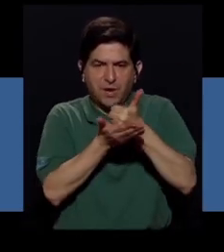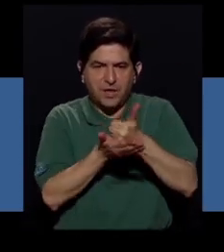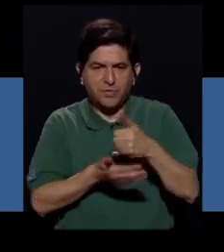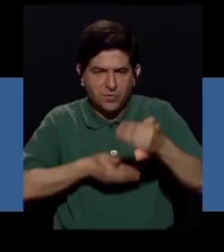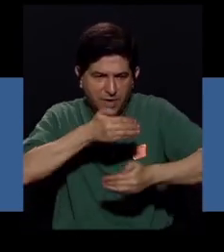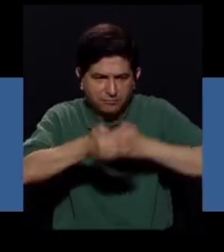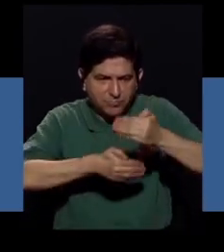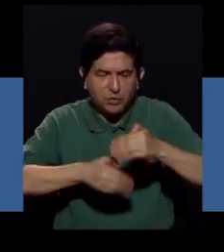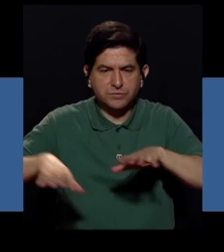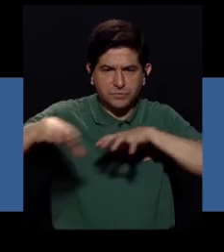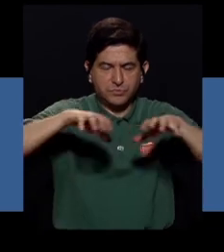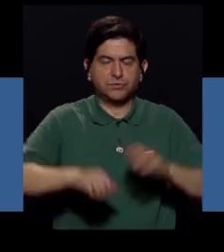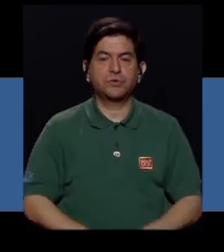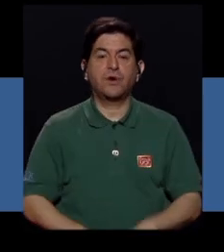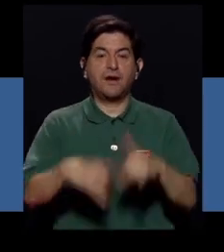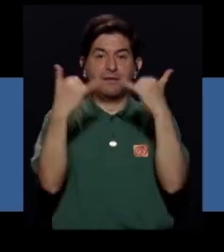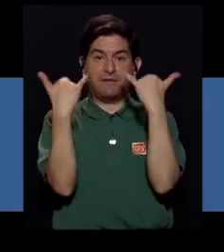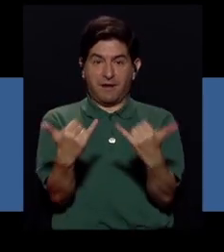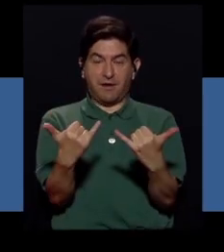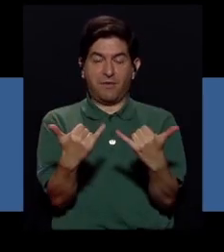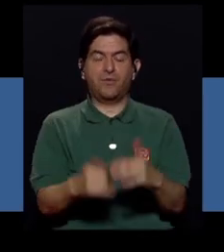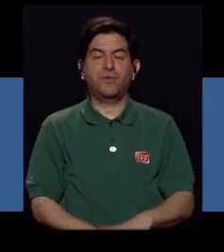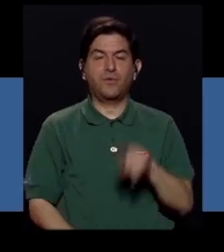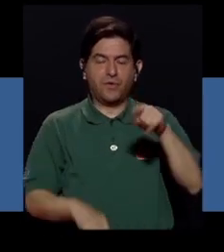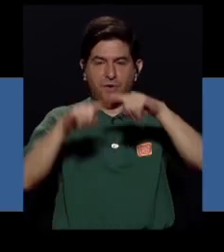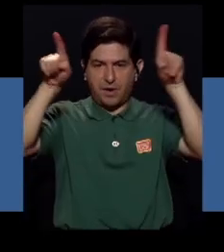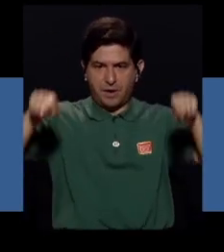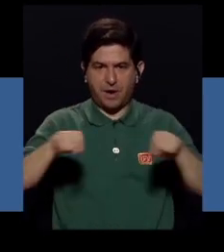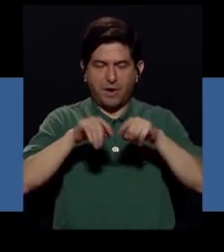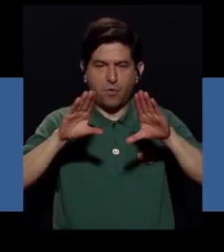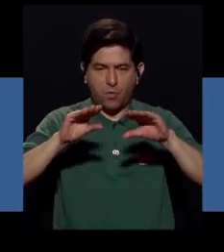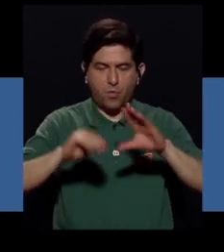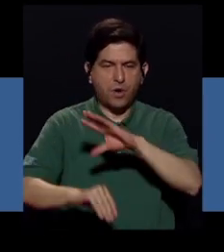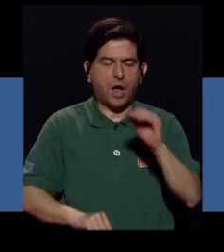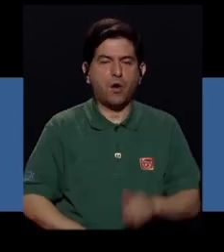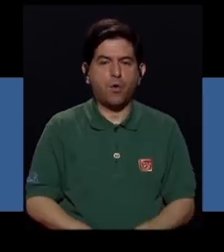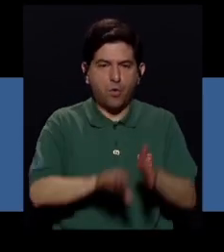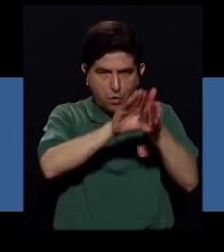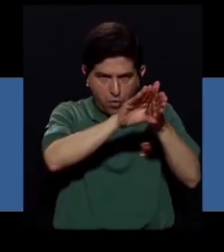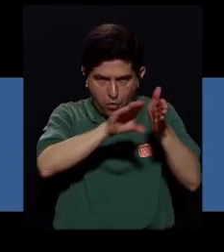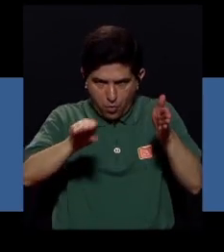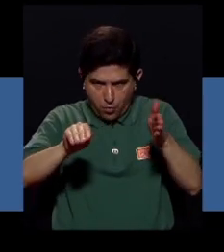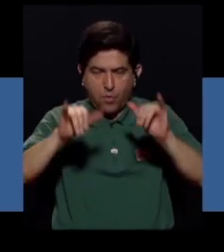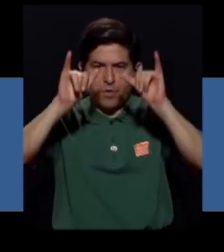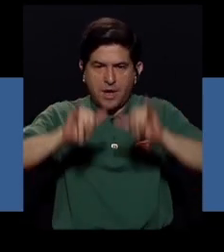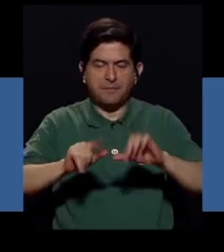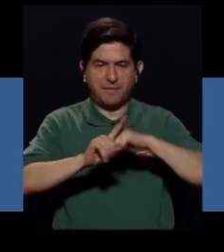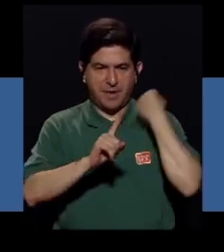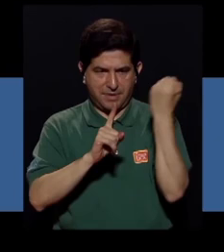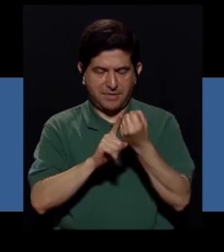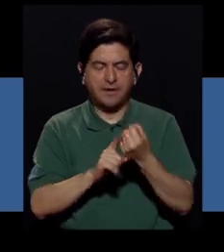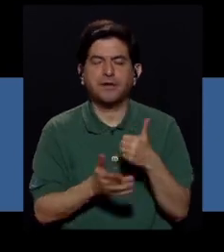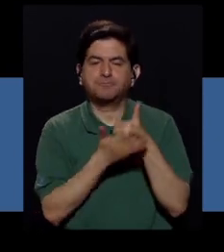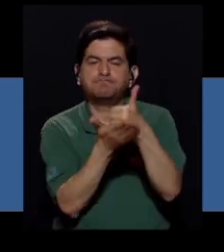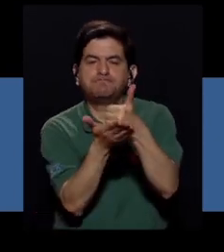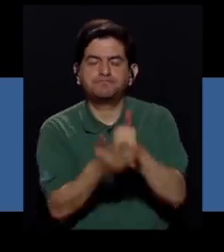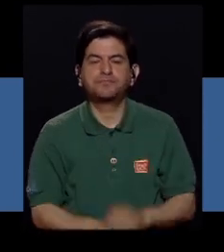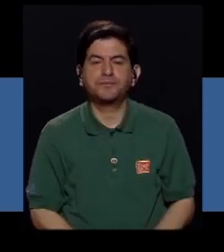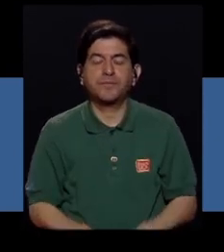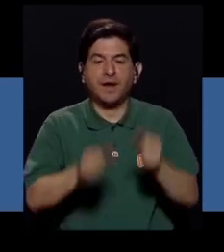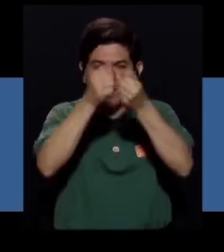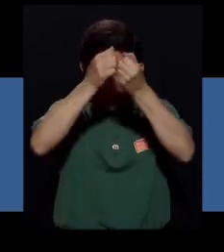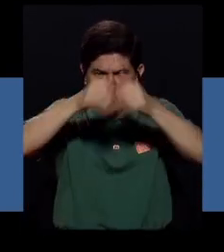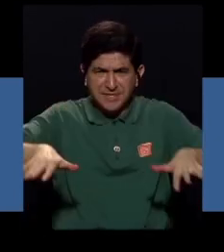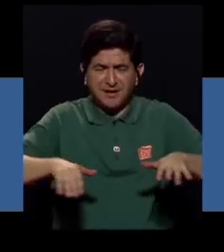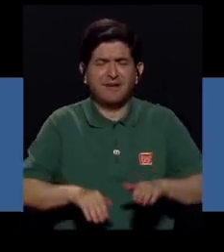La persona en esta posición entonces va a necesitar una almohada o una cuña que nos permita mantenerla en esta posición. Las